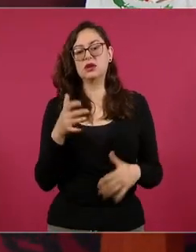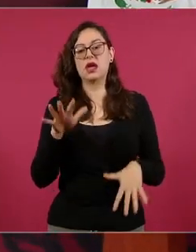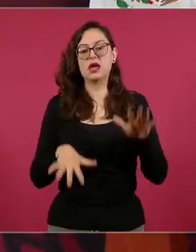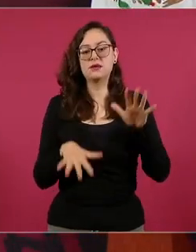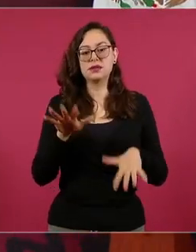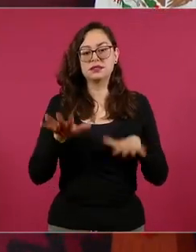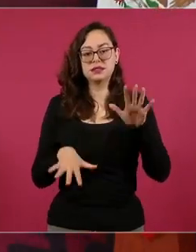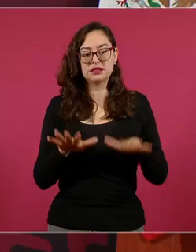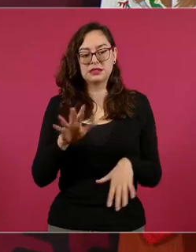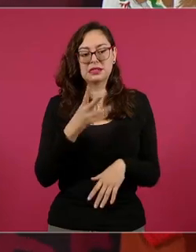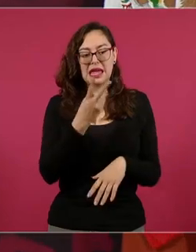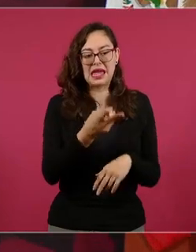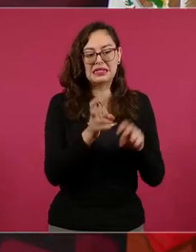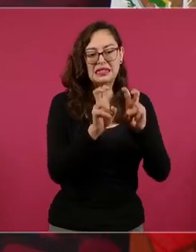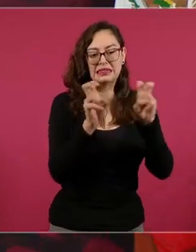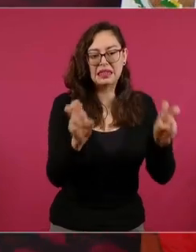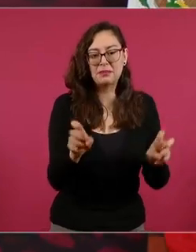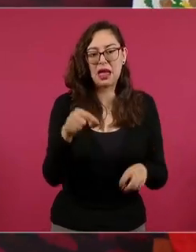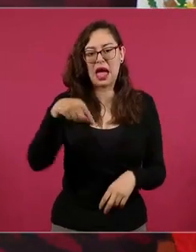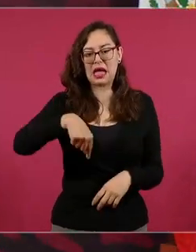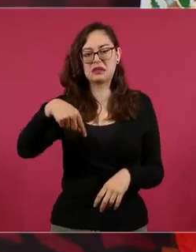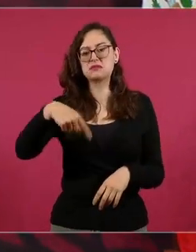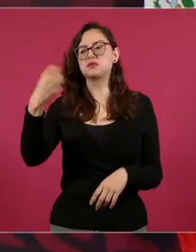la gente anda en otra cosa.